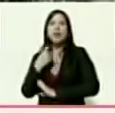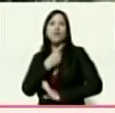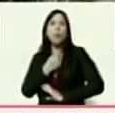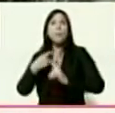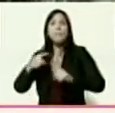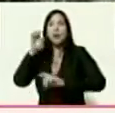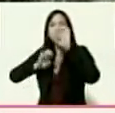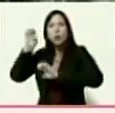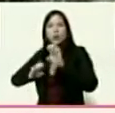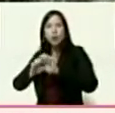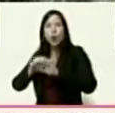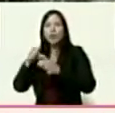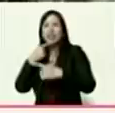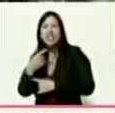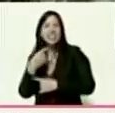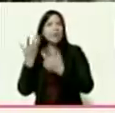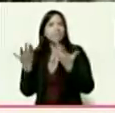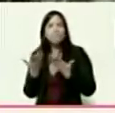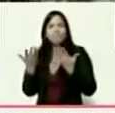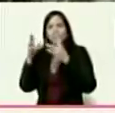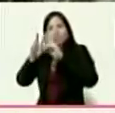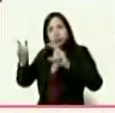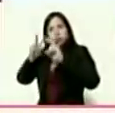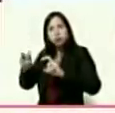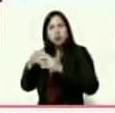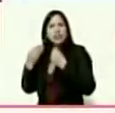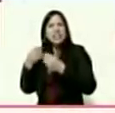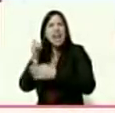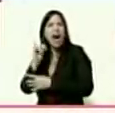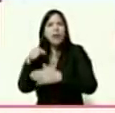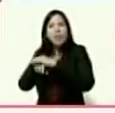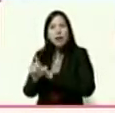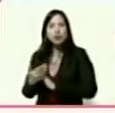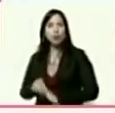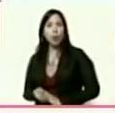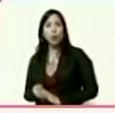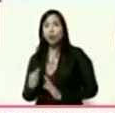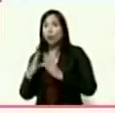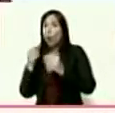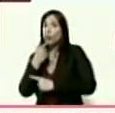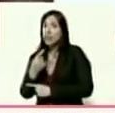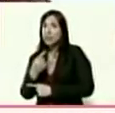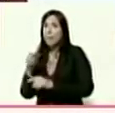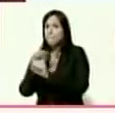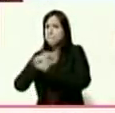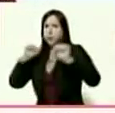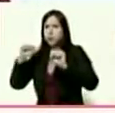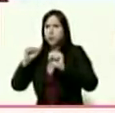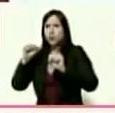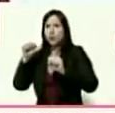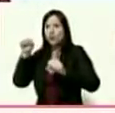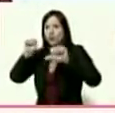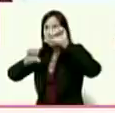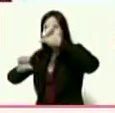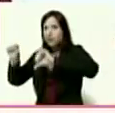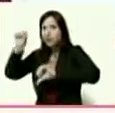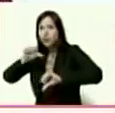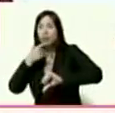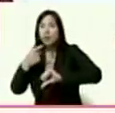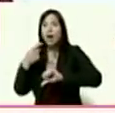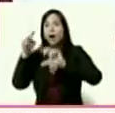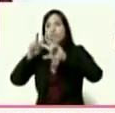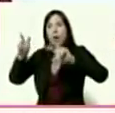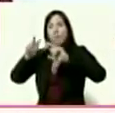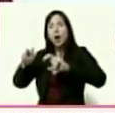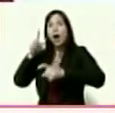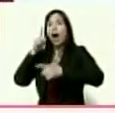trae. Todo indica que eran sustancias explosivas, pero lo dirán estas averiguaciones. Por